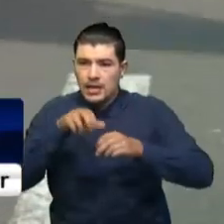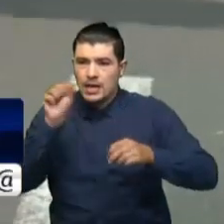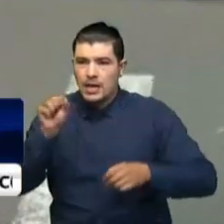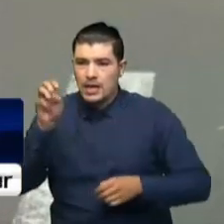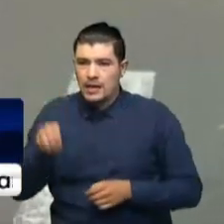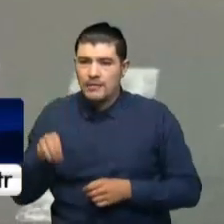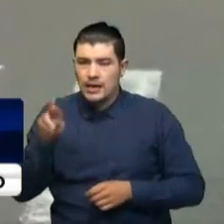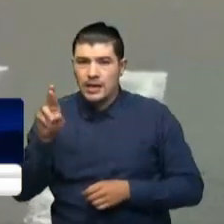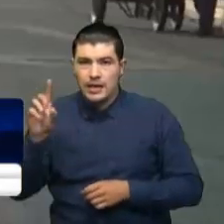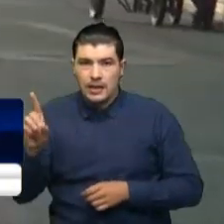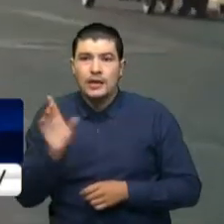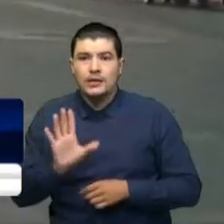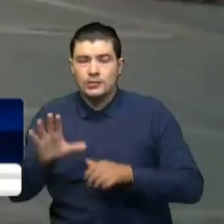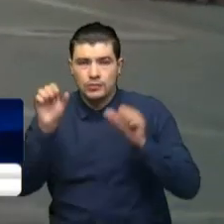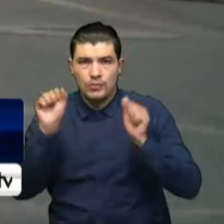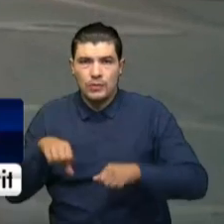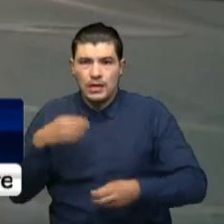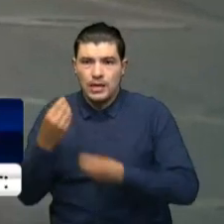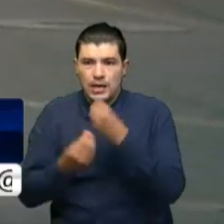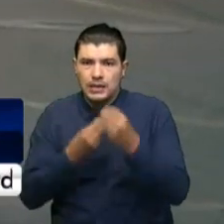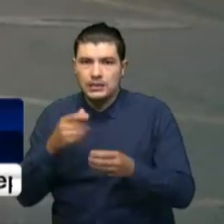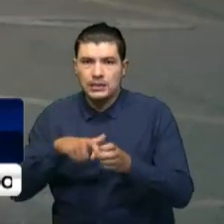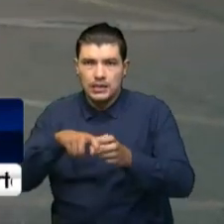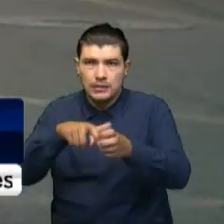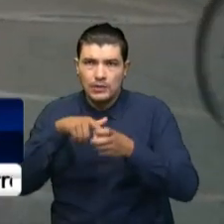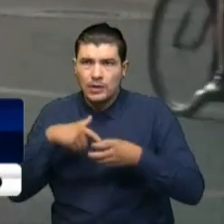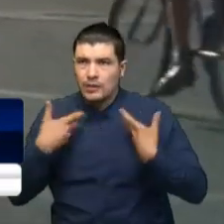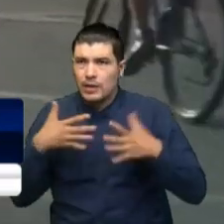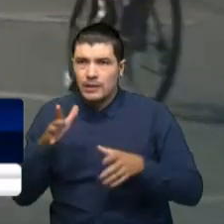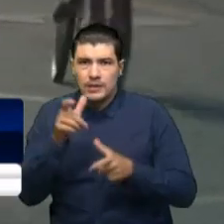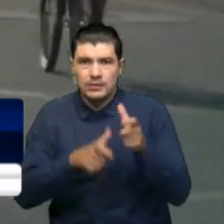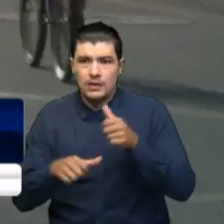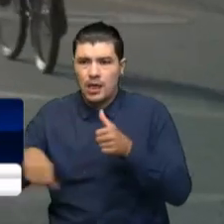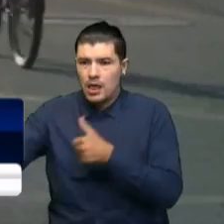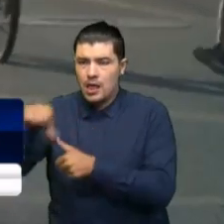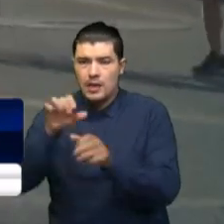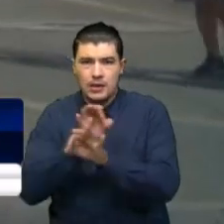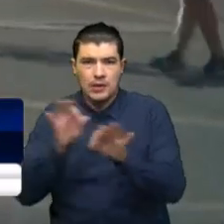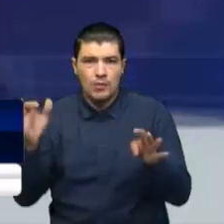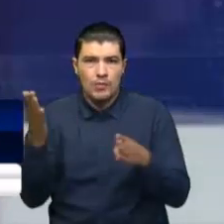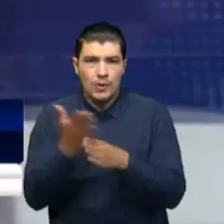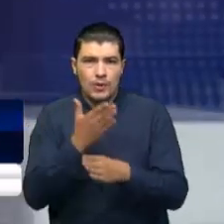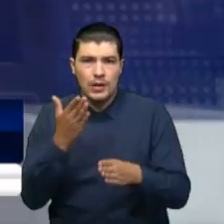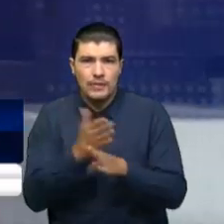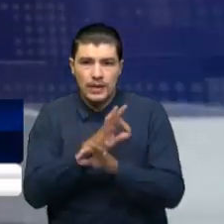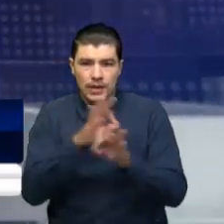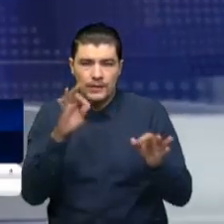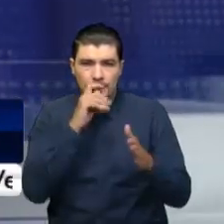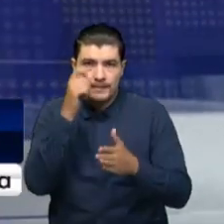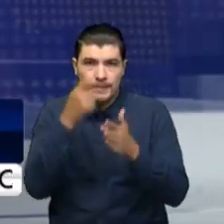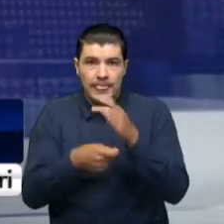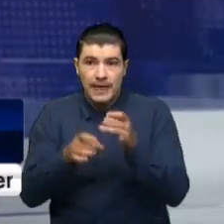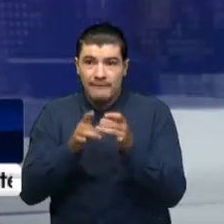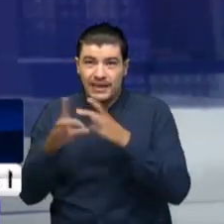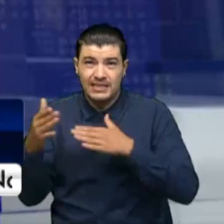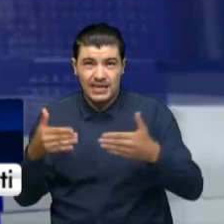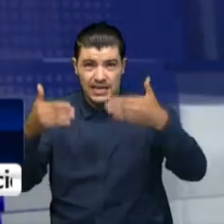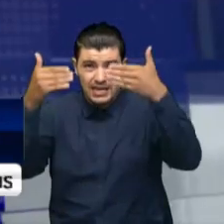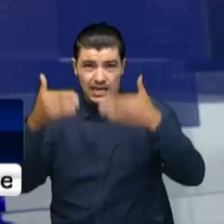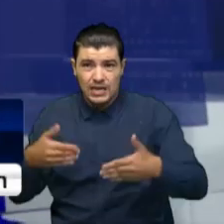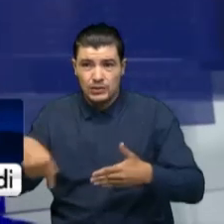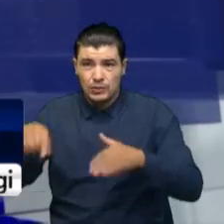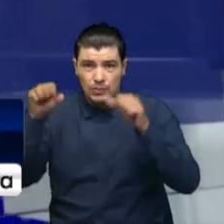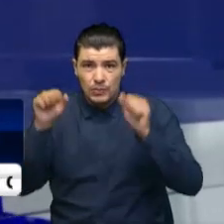AMB y se puedan hacer carreras y transportar a pasajeros sin ningún tipo de multa. La fecha límite para que se pueda dar